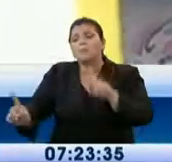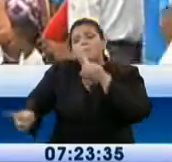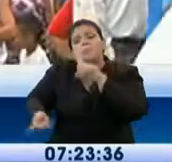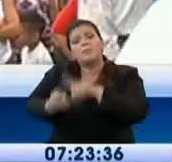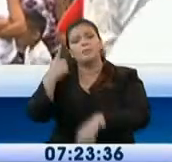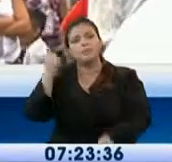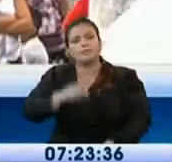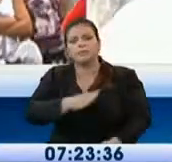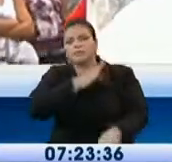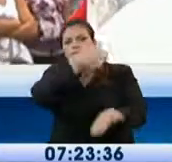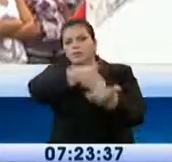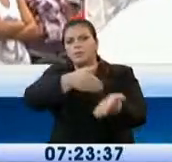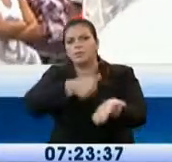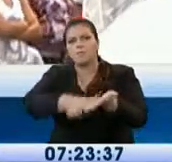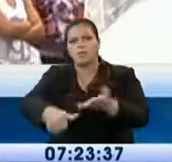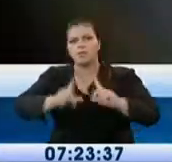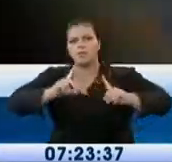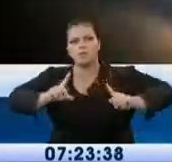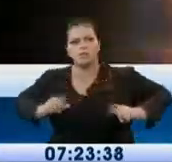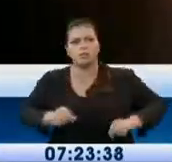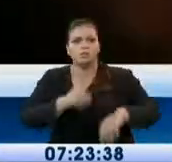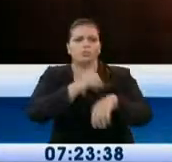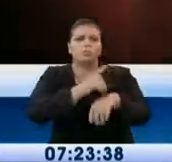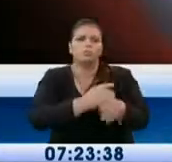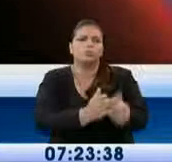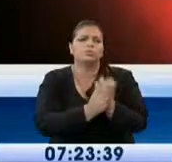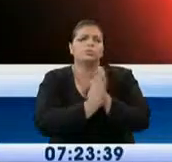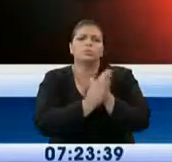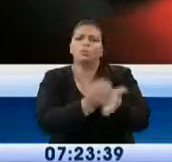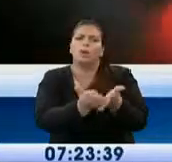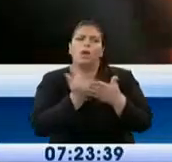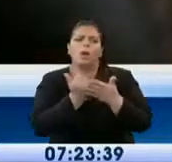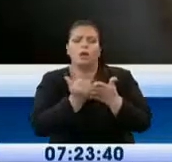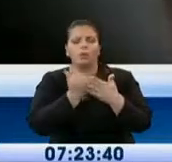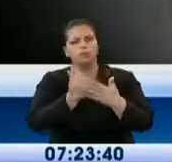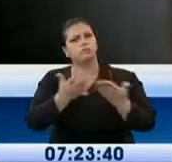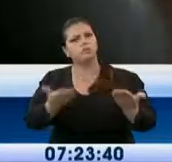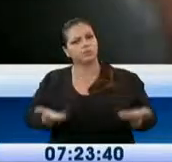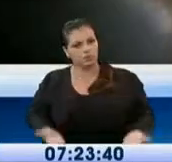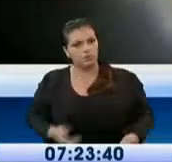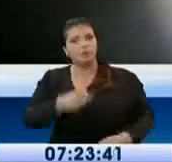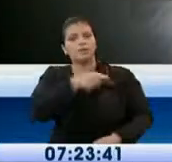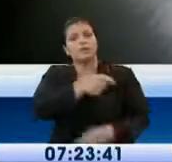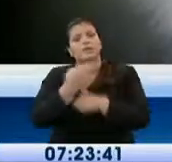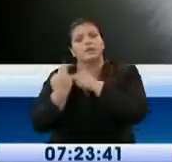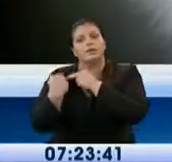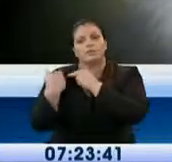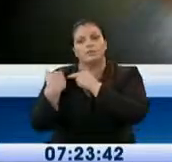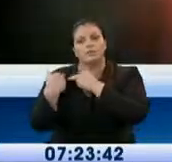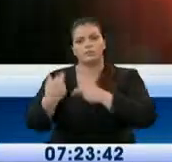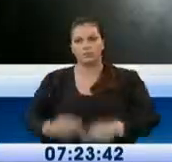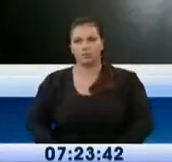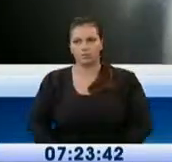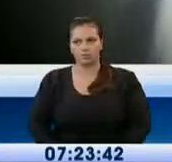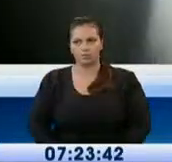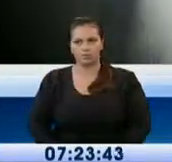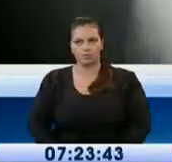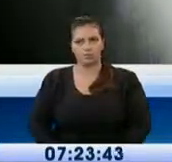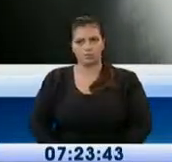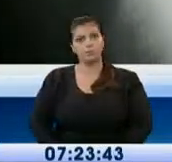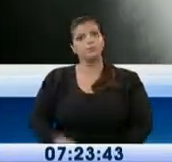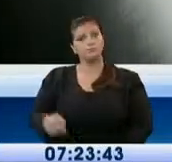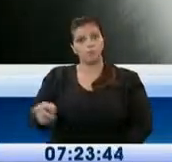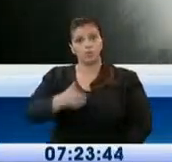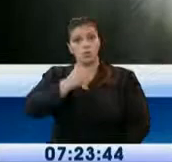de garantizar un verdadero tratamiento. Al final, un familiar del propietario del domicilio fue trasladado hasta la fiscalía para